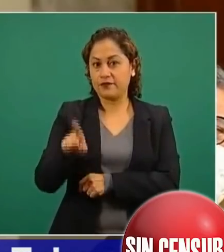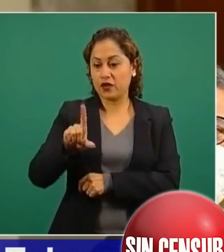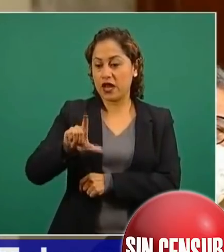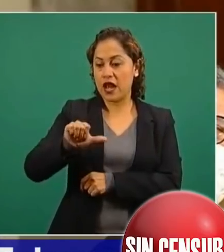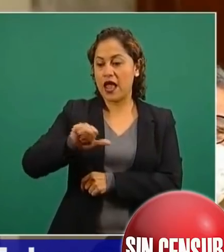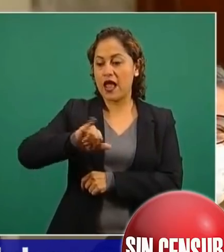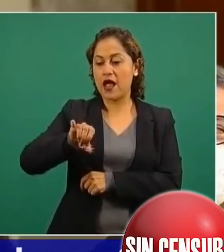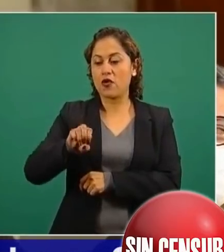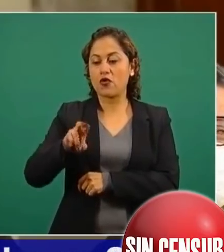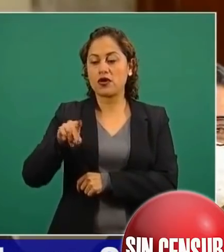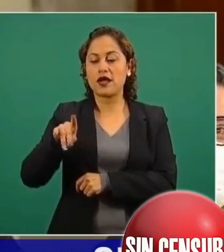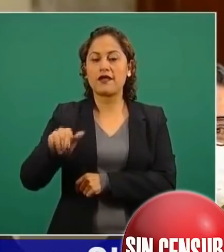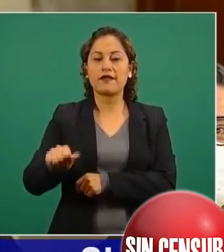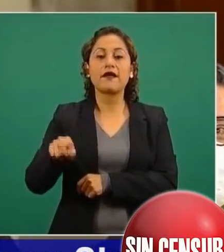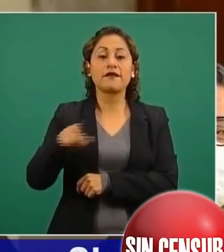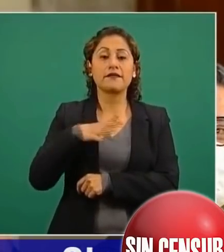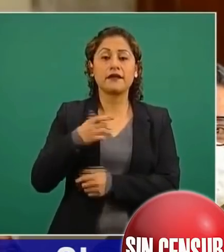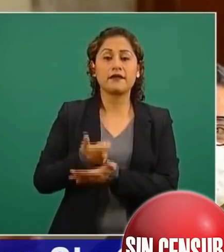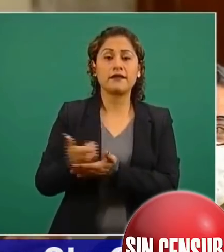en publicidad, presidente.